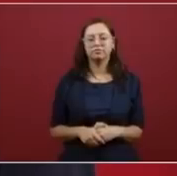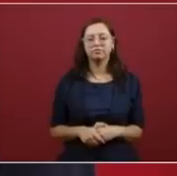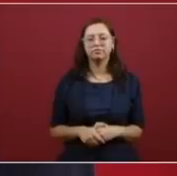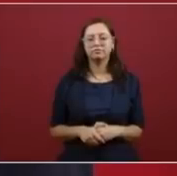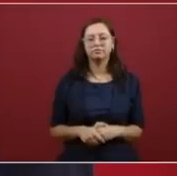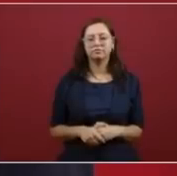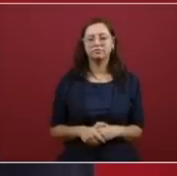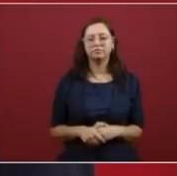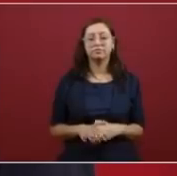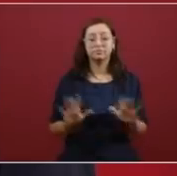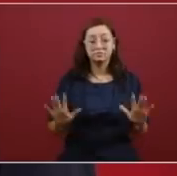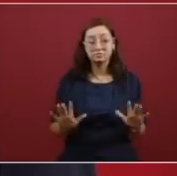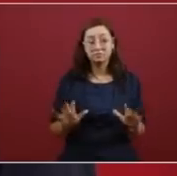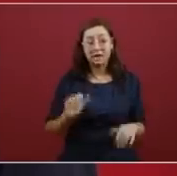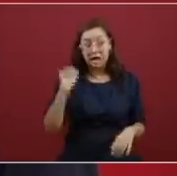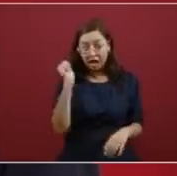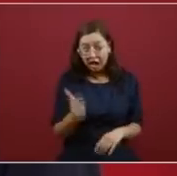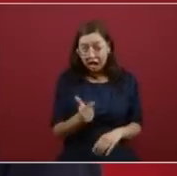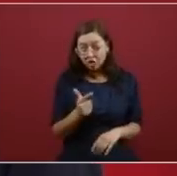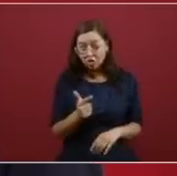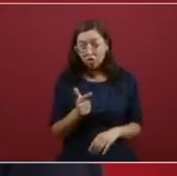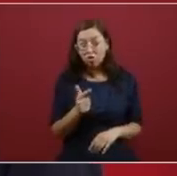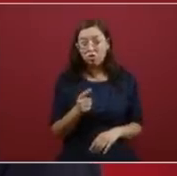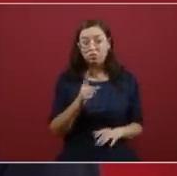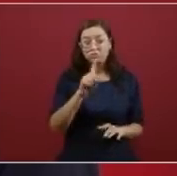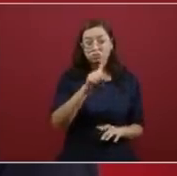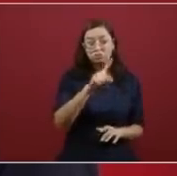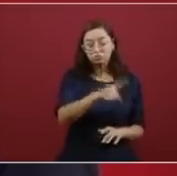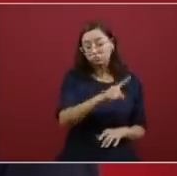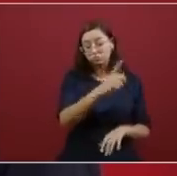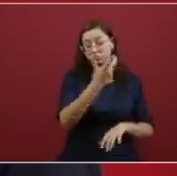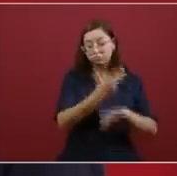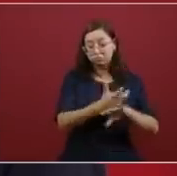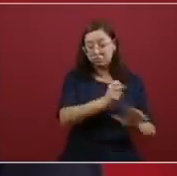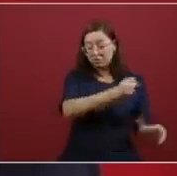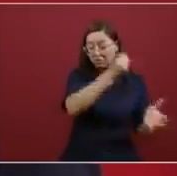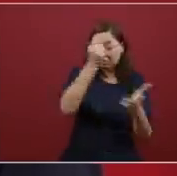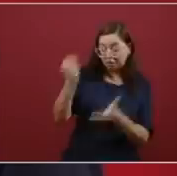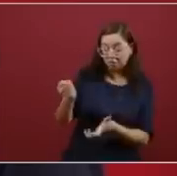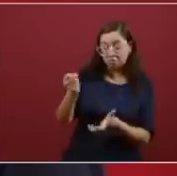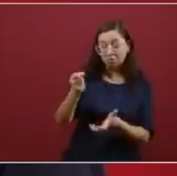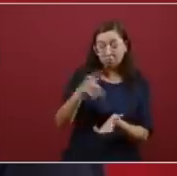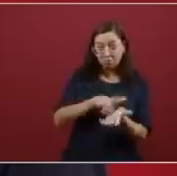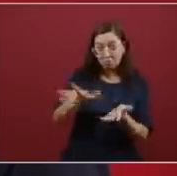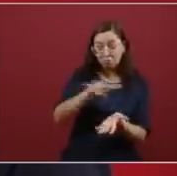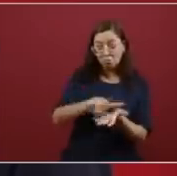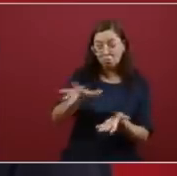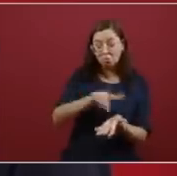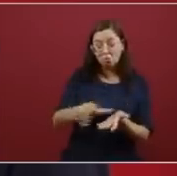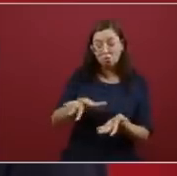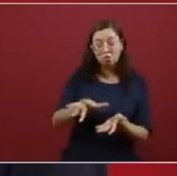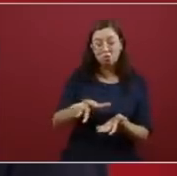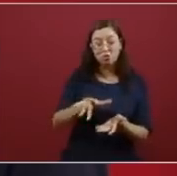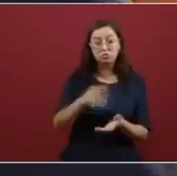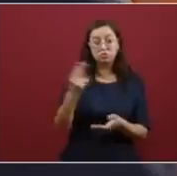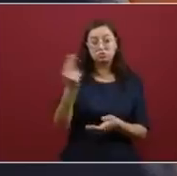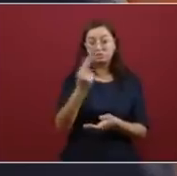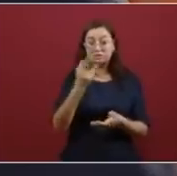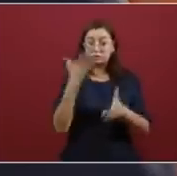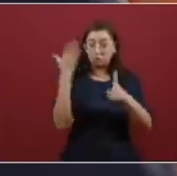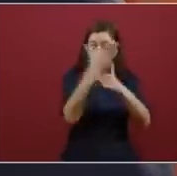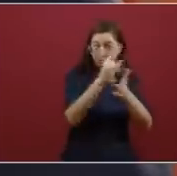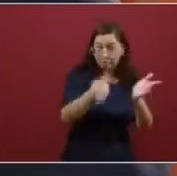el acuerdo de cooperación, de inversión con Estados Unidos, y tengo que salir,